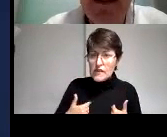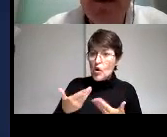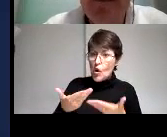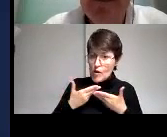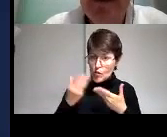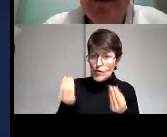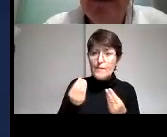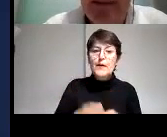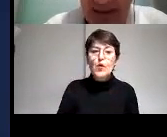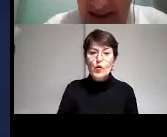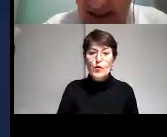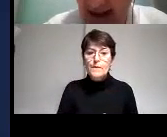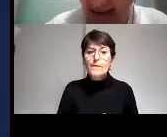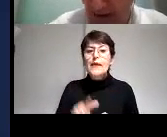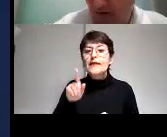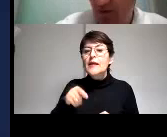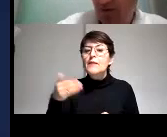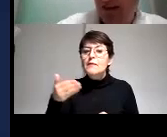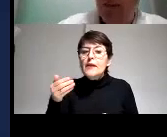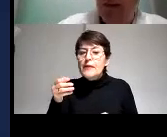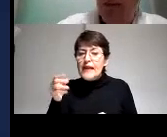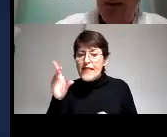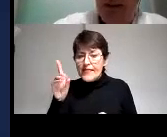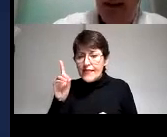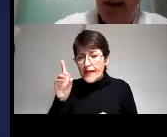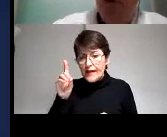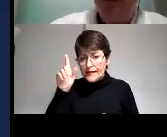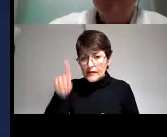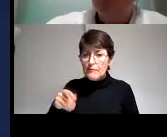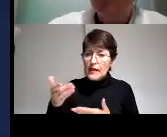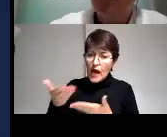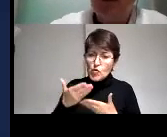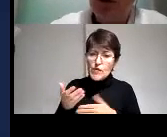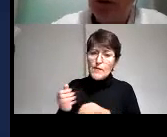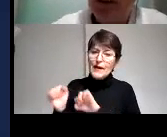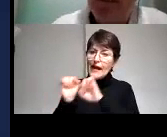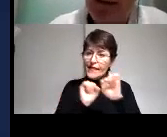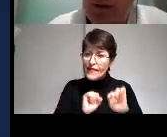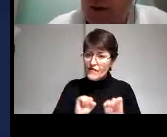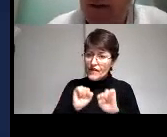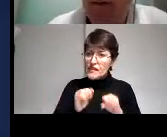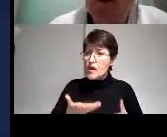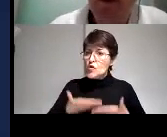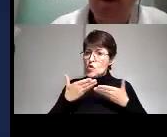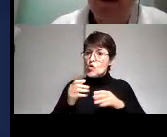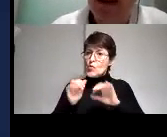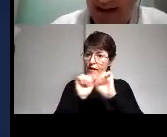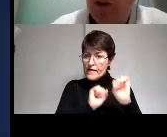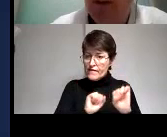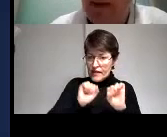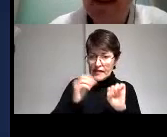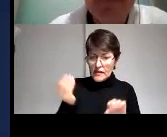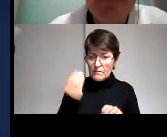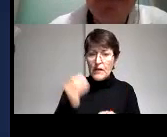anteriores webinars. La vitamina D, que tiene una función específica en la inmunidad y sobre todo en el control del metabolismo calcio-fósforo y